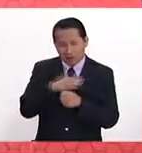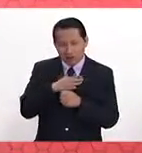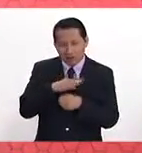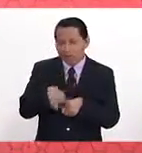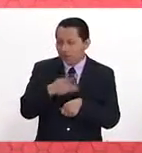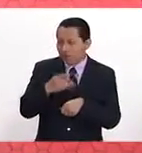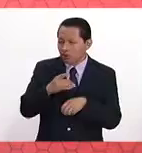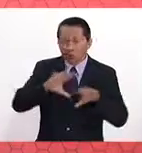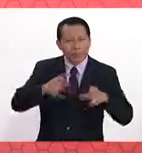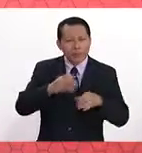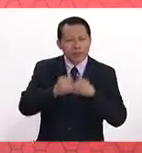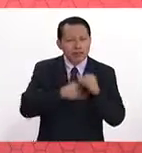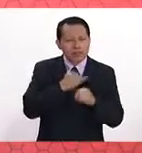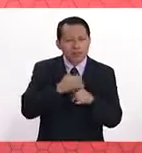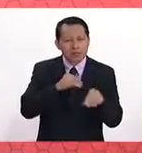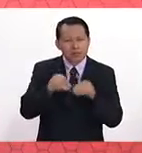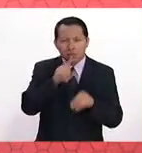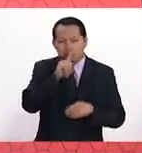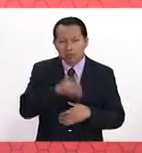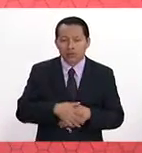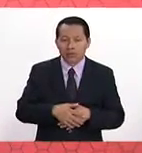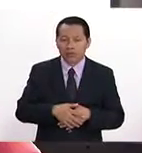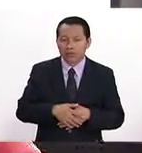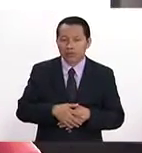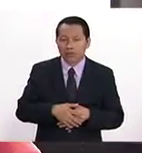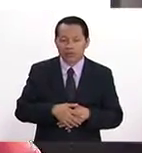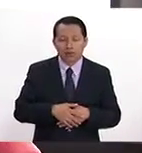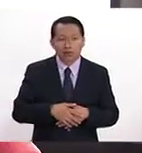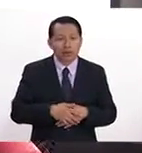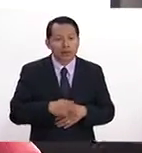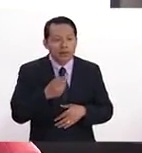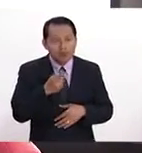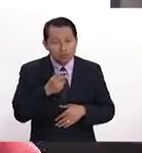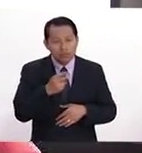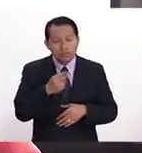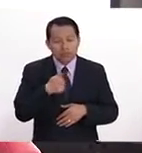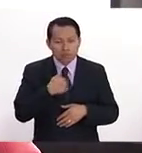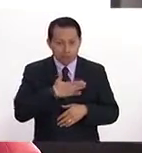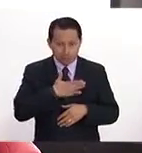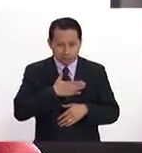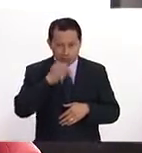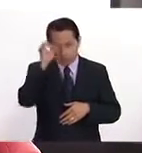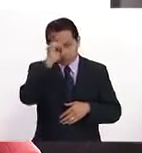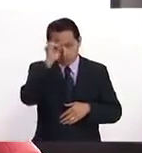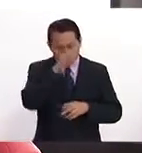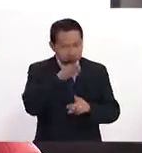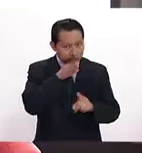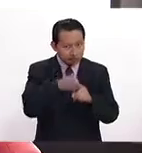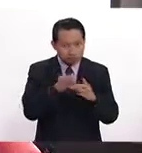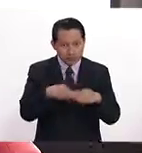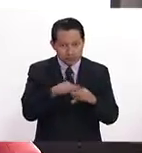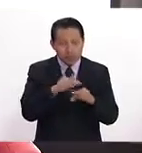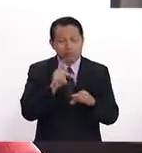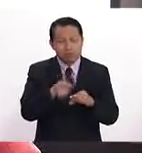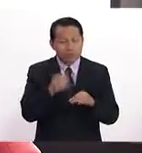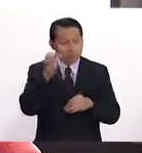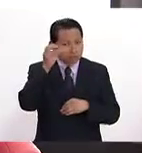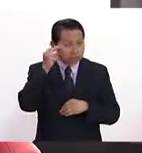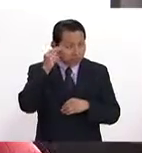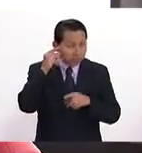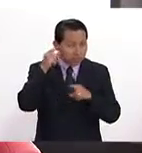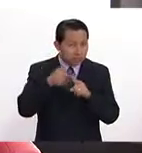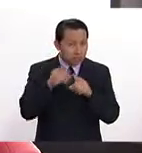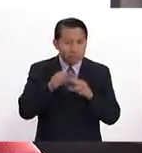no se ha movilizado tanto al respecto? Justamente tocas el tema que en mi perspectiva es central. El tema China es